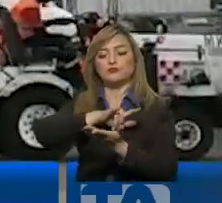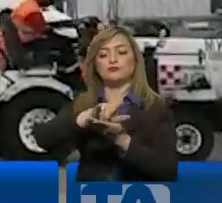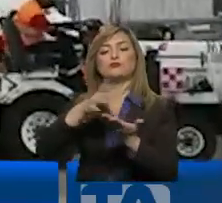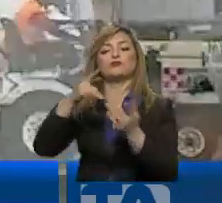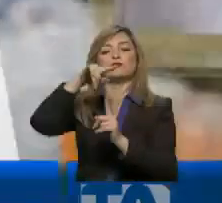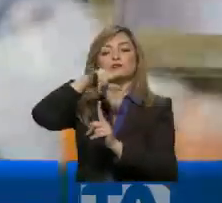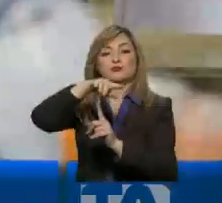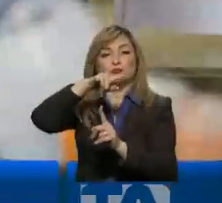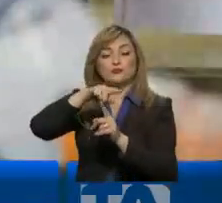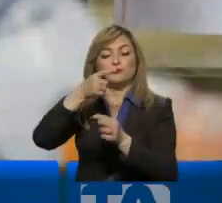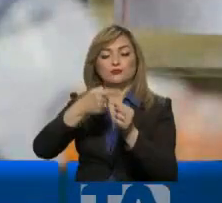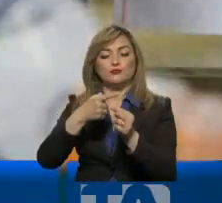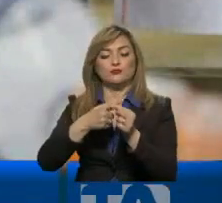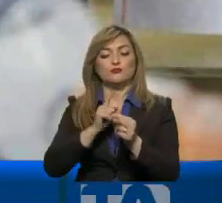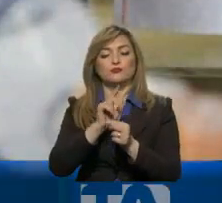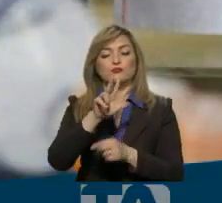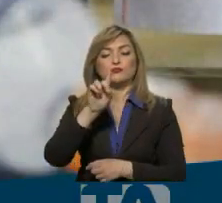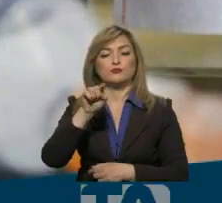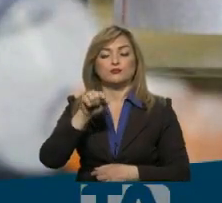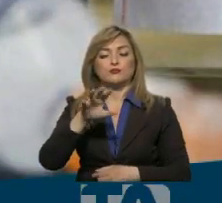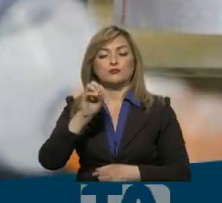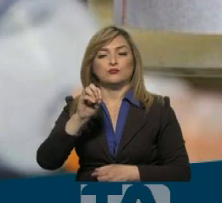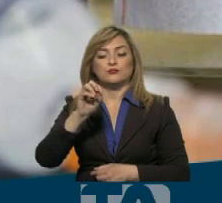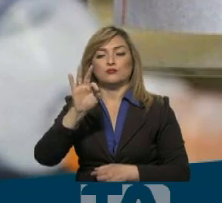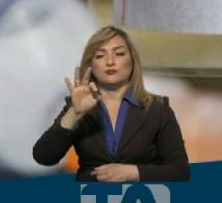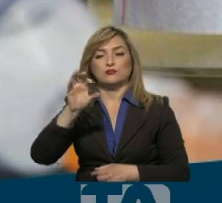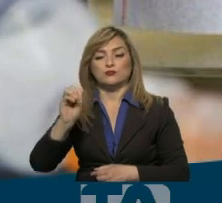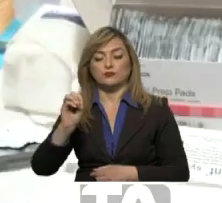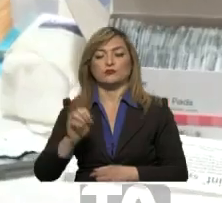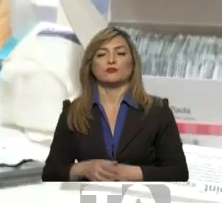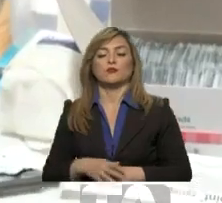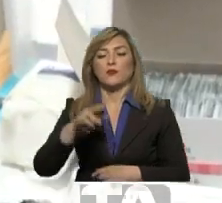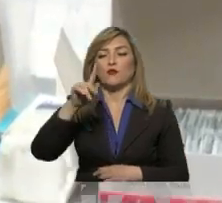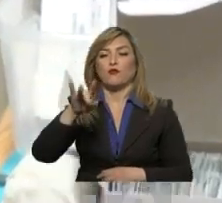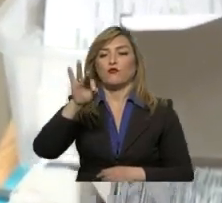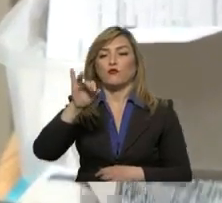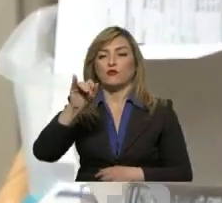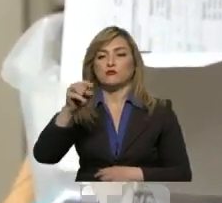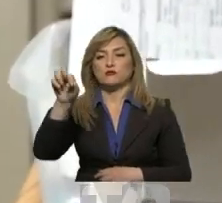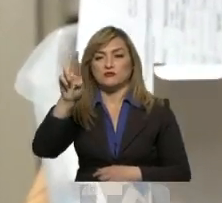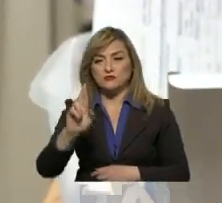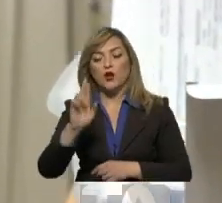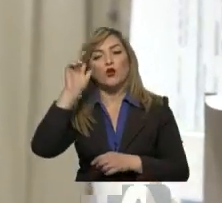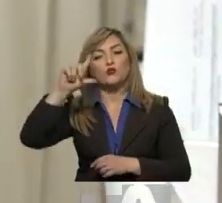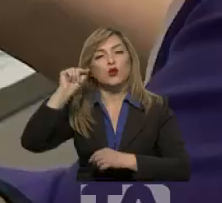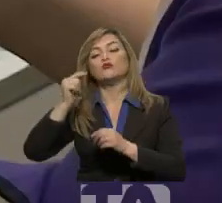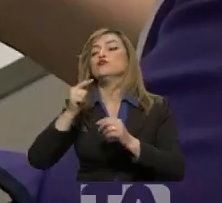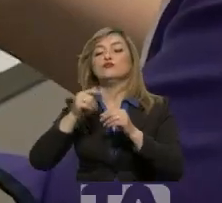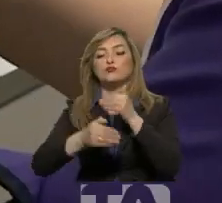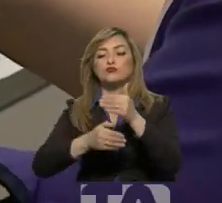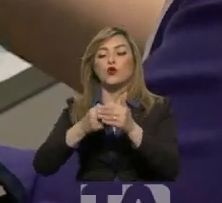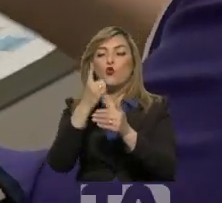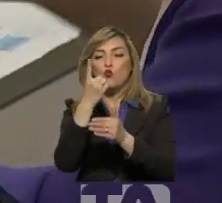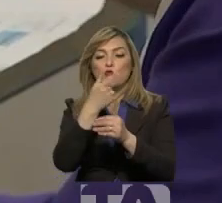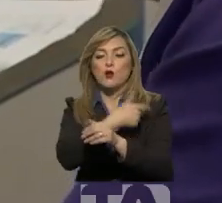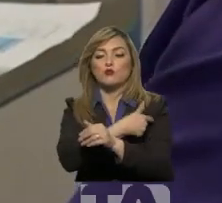Mariscal Sucre de Quito. Contiene en total 31.590 dosis de Pfizer, con las que el gobierno dará inicio a la fase 1 del plan